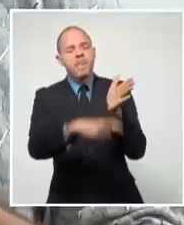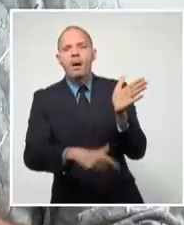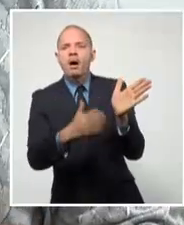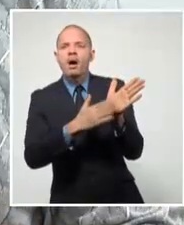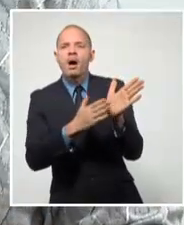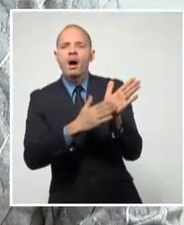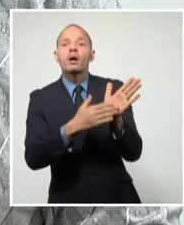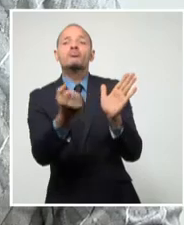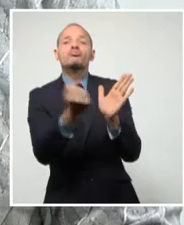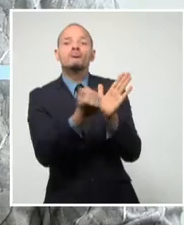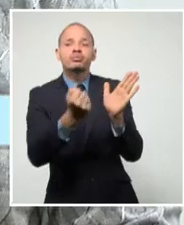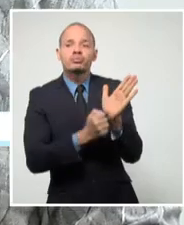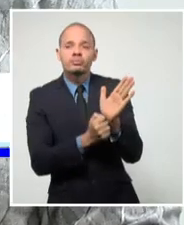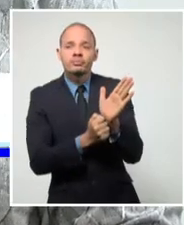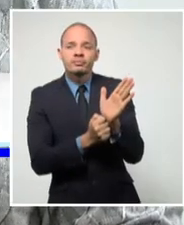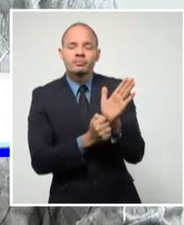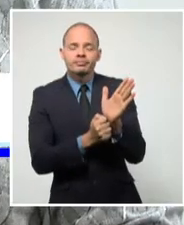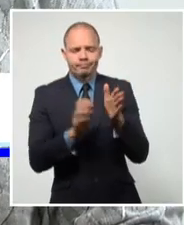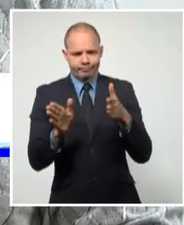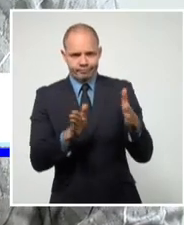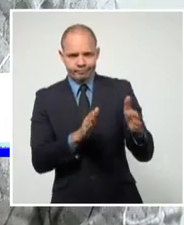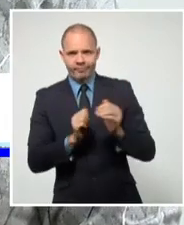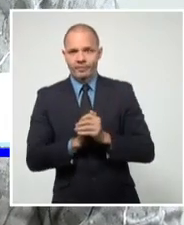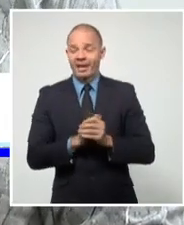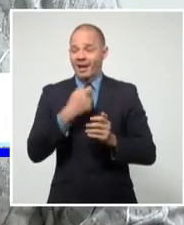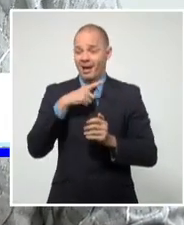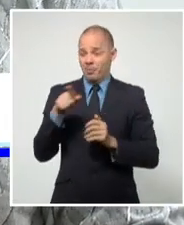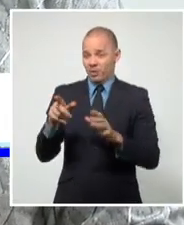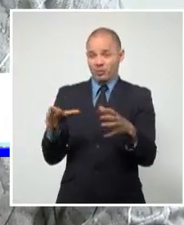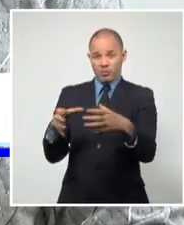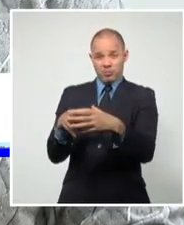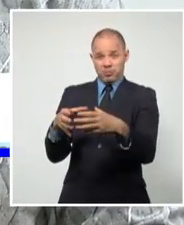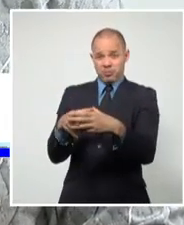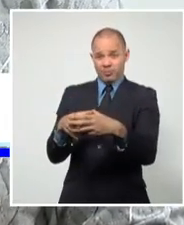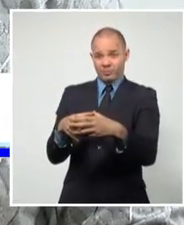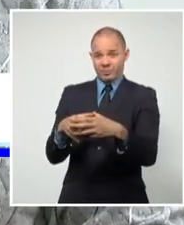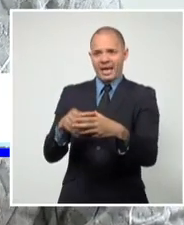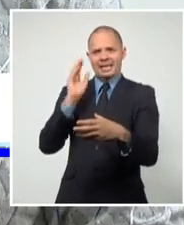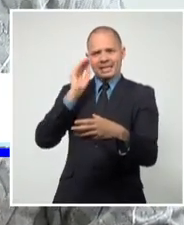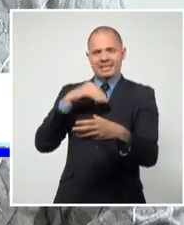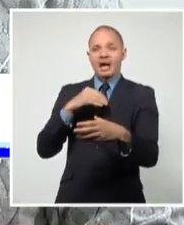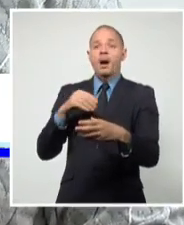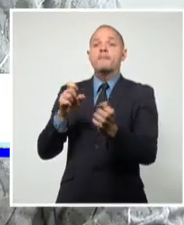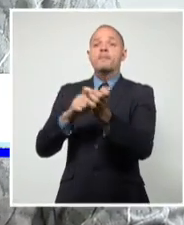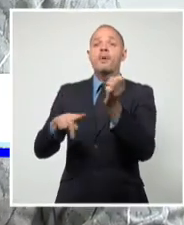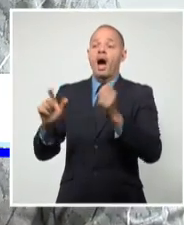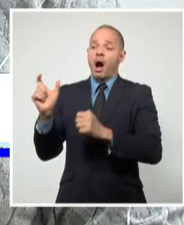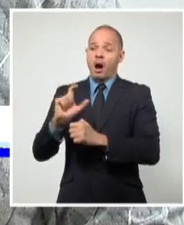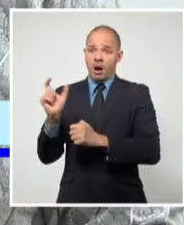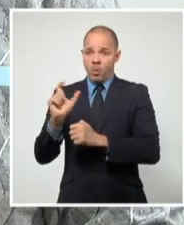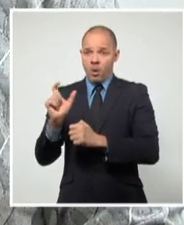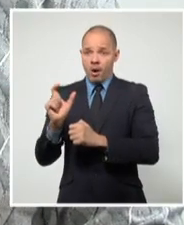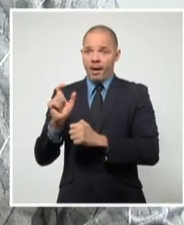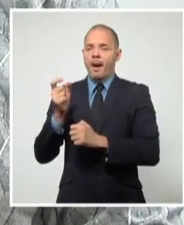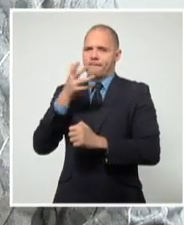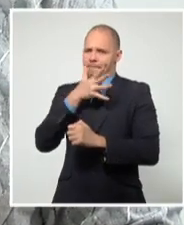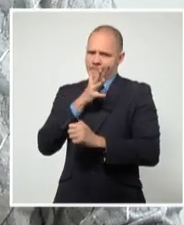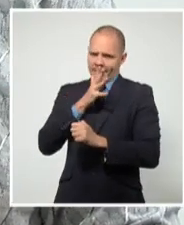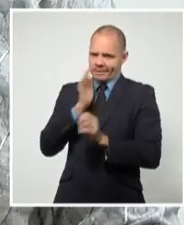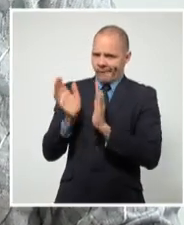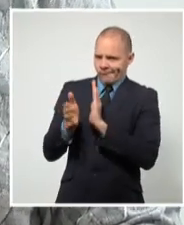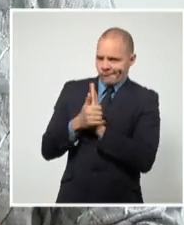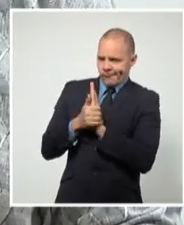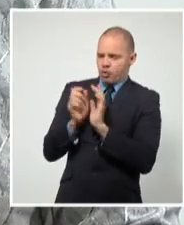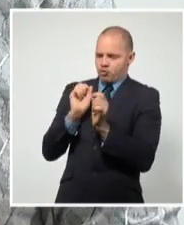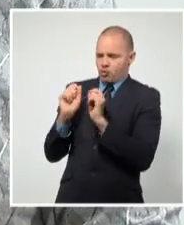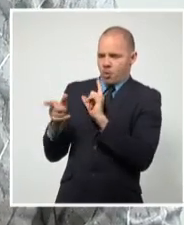cooperativa no agropecuaria transportó de manera desde la provincia de camagüey hacia la habana recursos forestales ya que no contaban